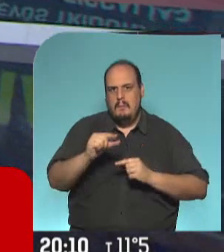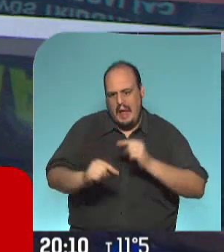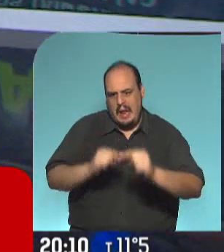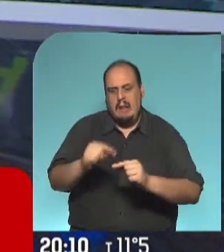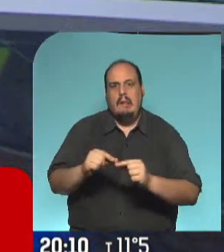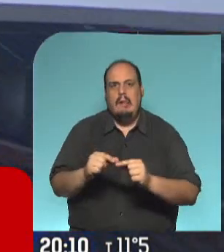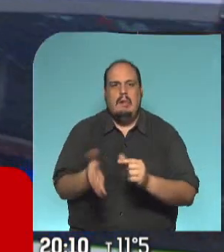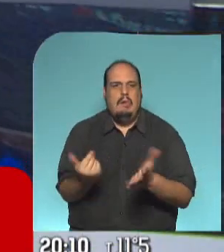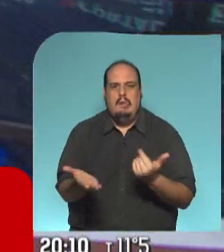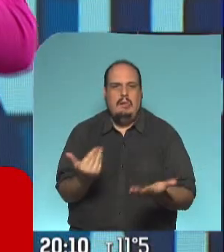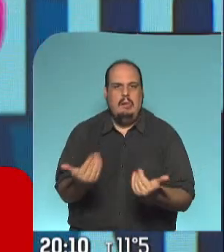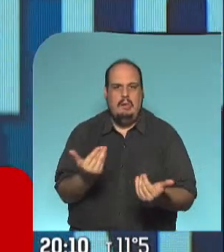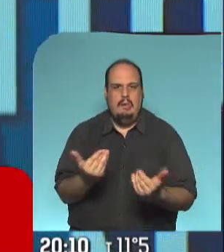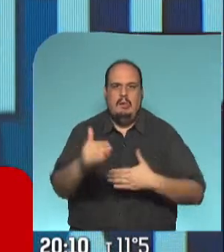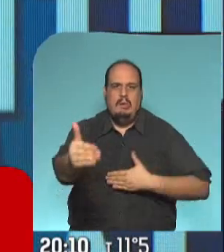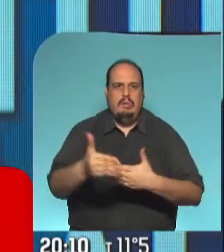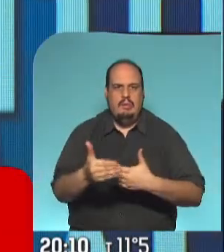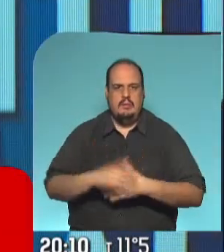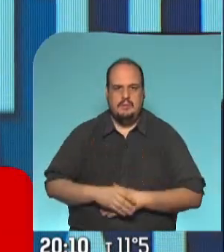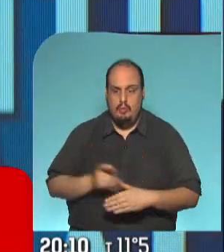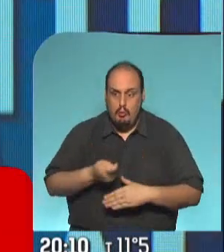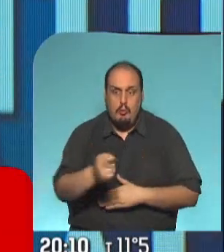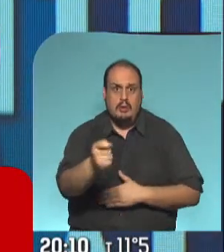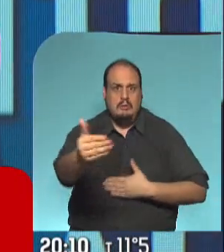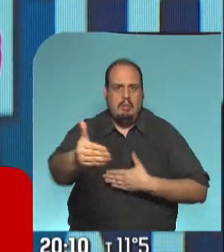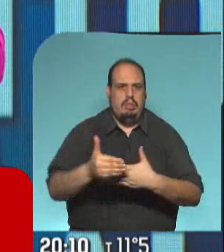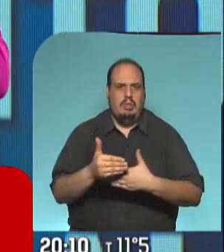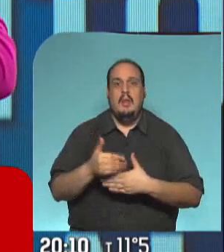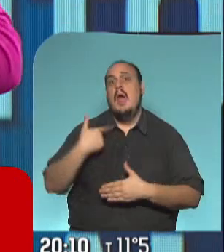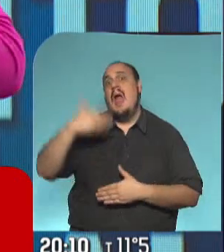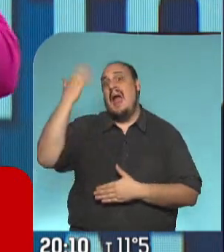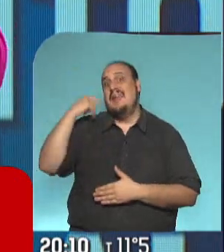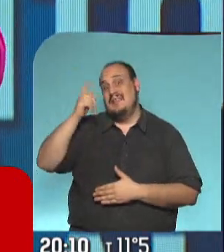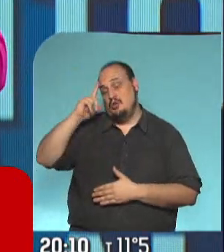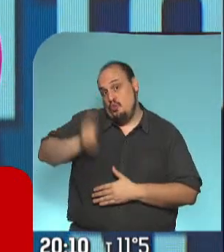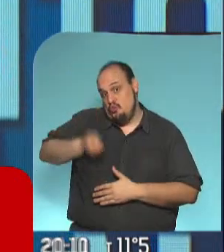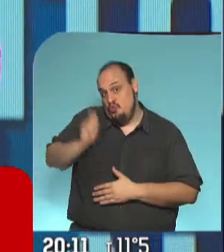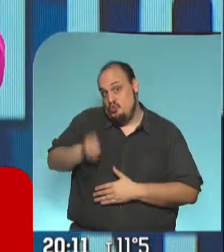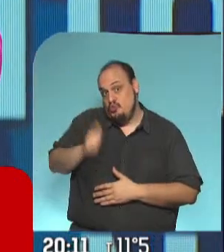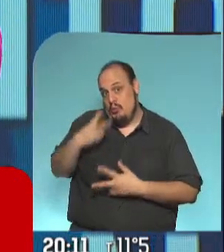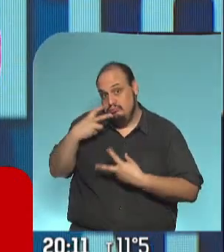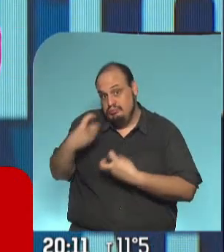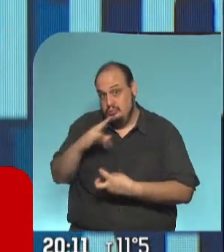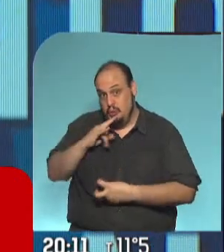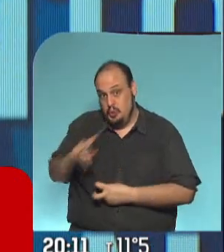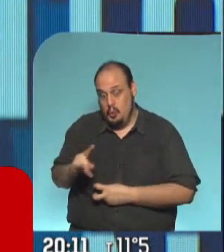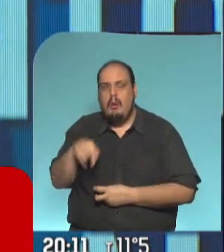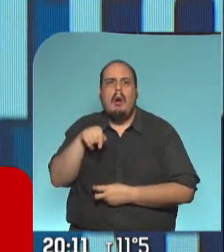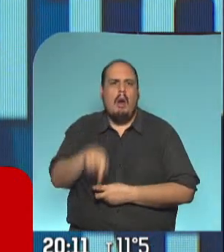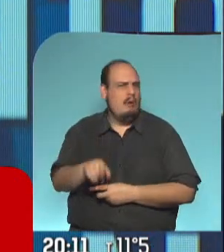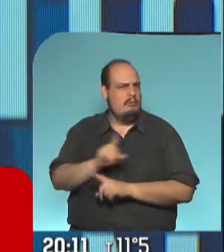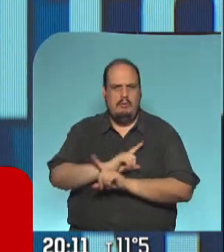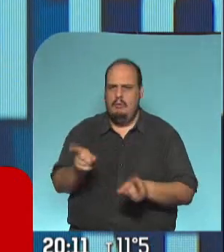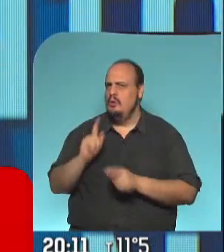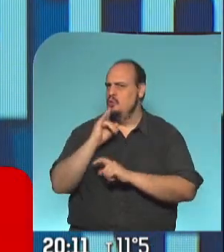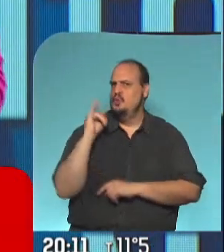judicial. Desde ahora, los jueces antes eran los que investigaban. Ahora, toda la investigación, reunir pruebas, todo va a estar a cargo de los